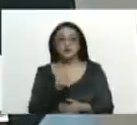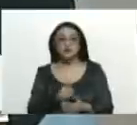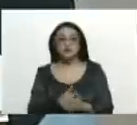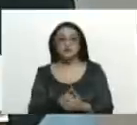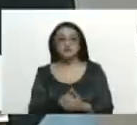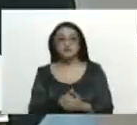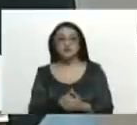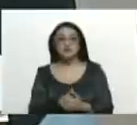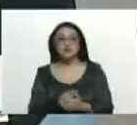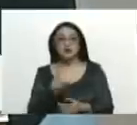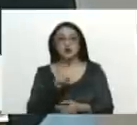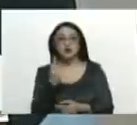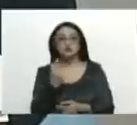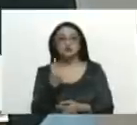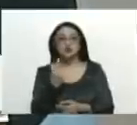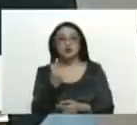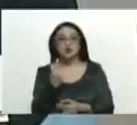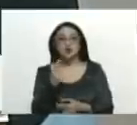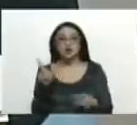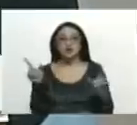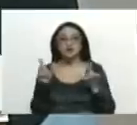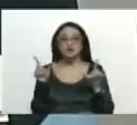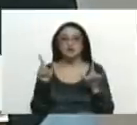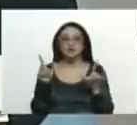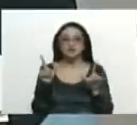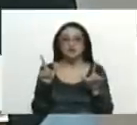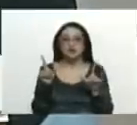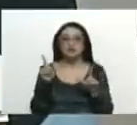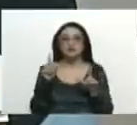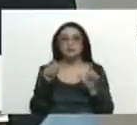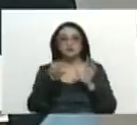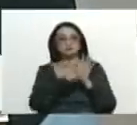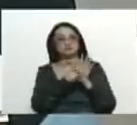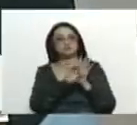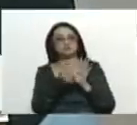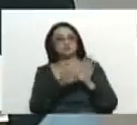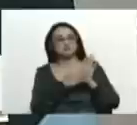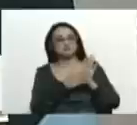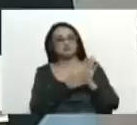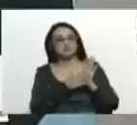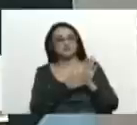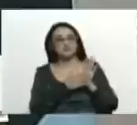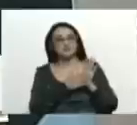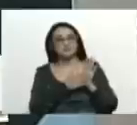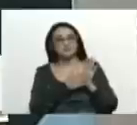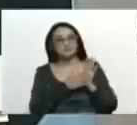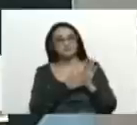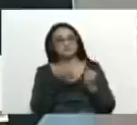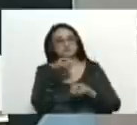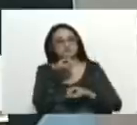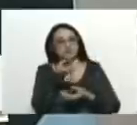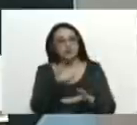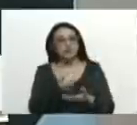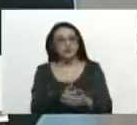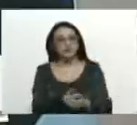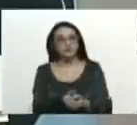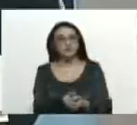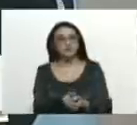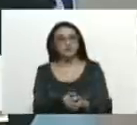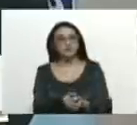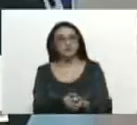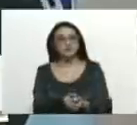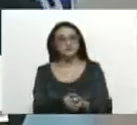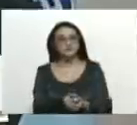no solamente a través de medios de comunicación sino a través de documentos que revelaban que